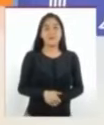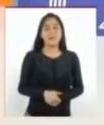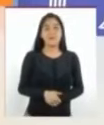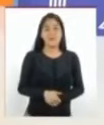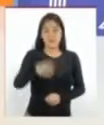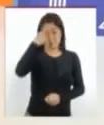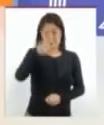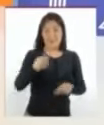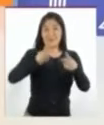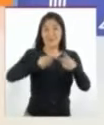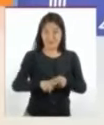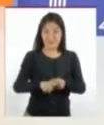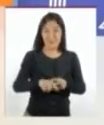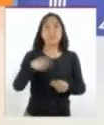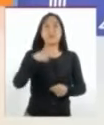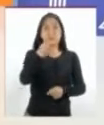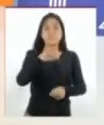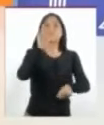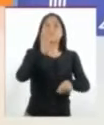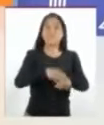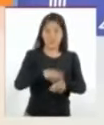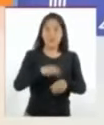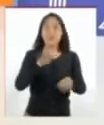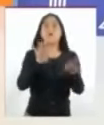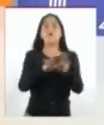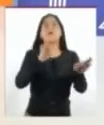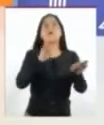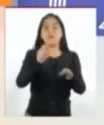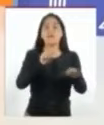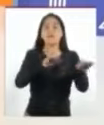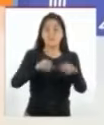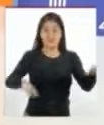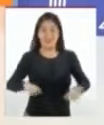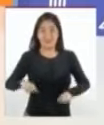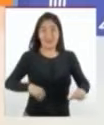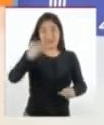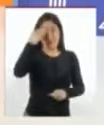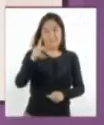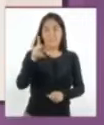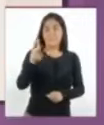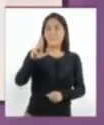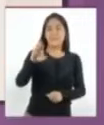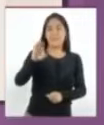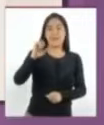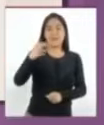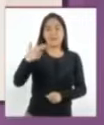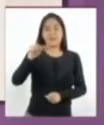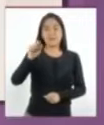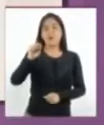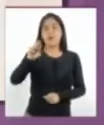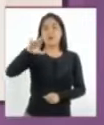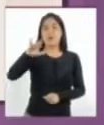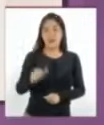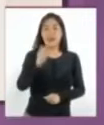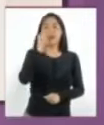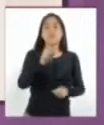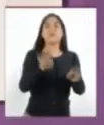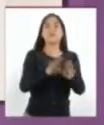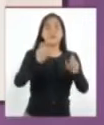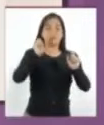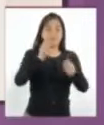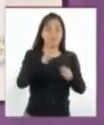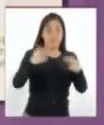Para comenzar, les menciono que trabajaremos con el periodo del tiempo llamado prehistoria. Este comprende desde el origen